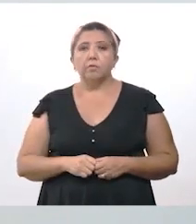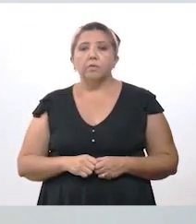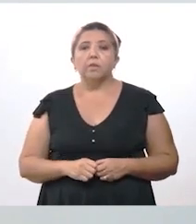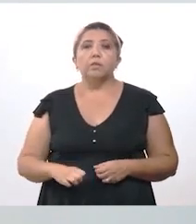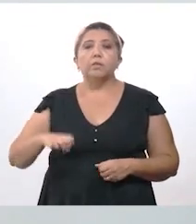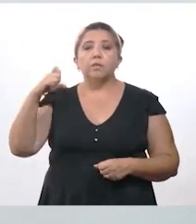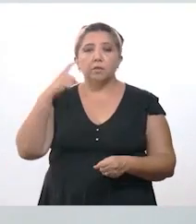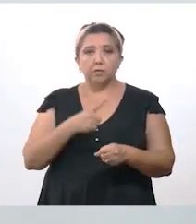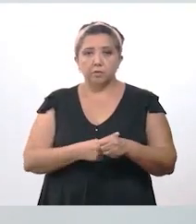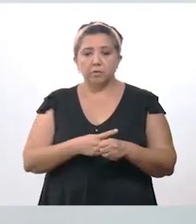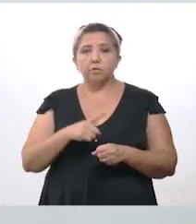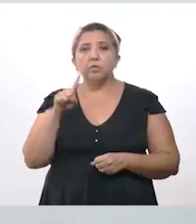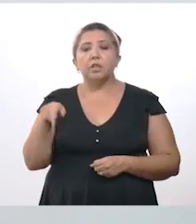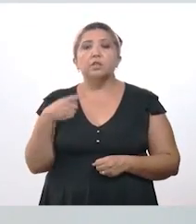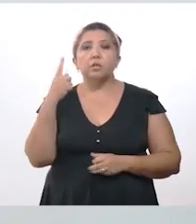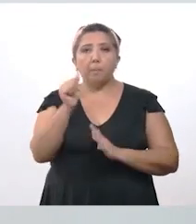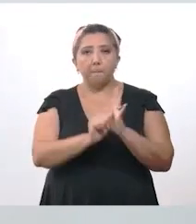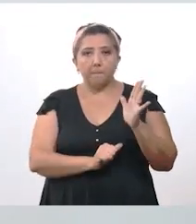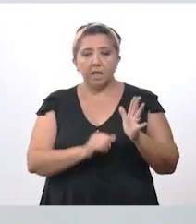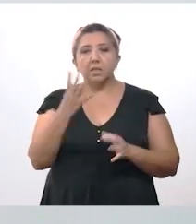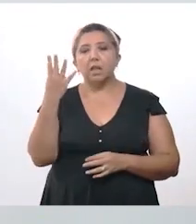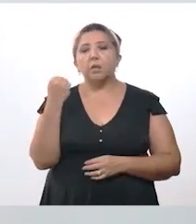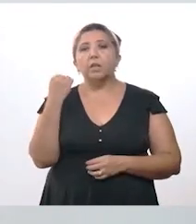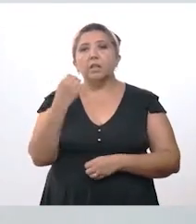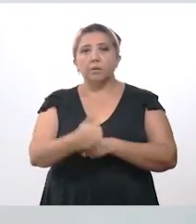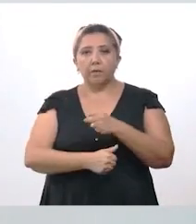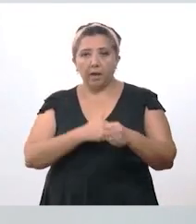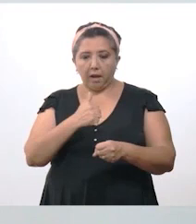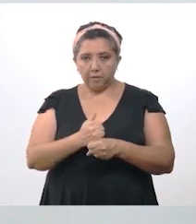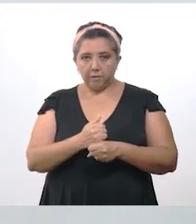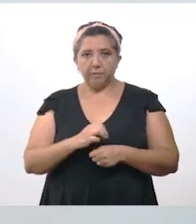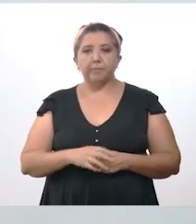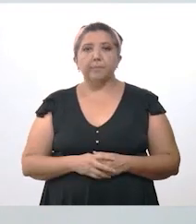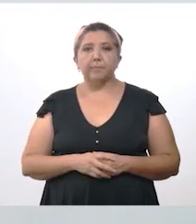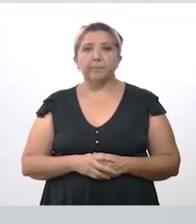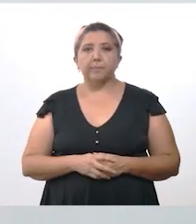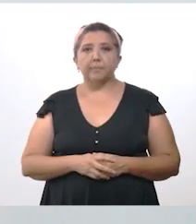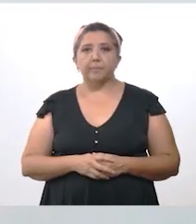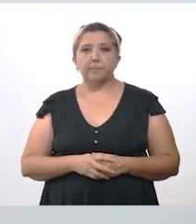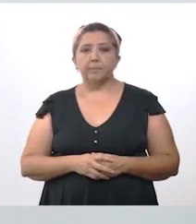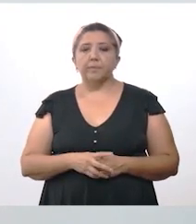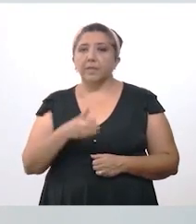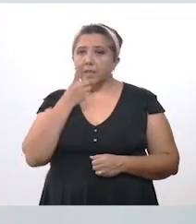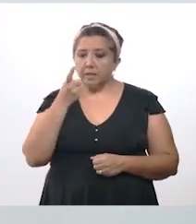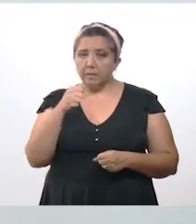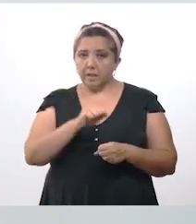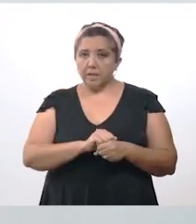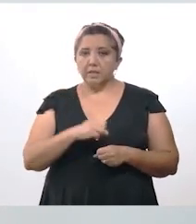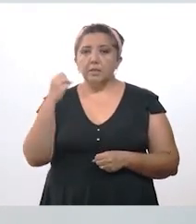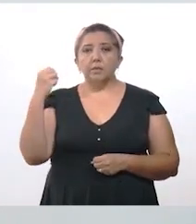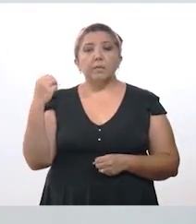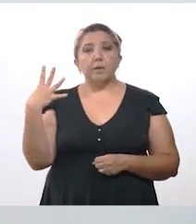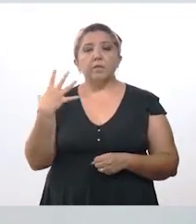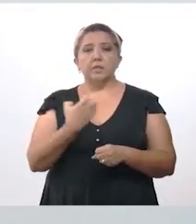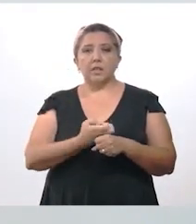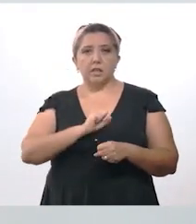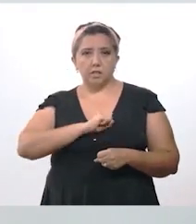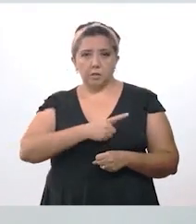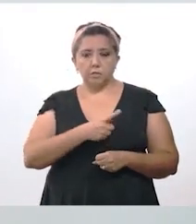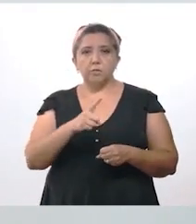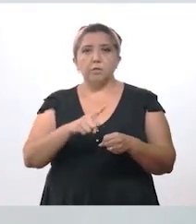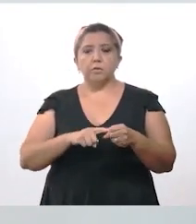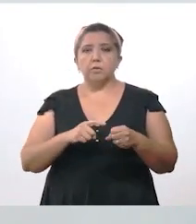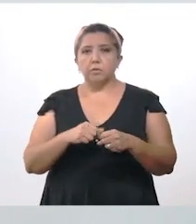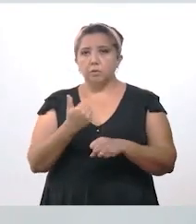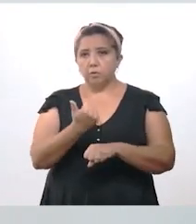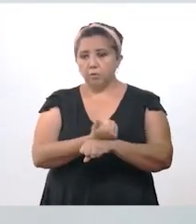diagnóstico. El rango de edad de los casos es de 1 mes a 99 años. Los indicadores semanales de nuestro semáforo estatal de